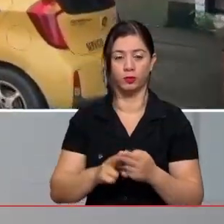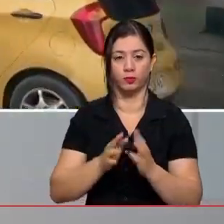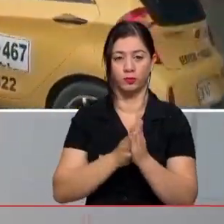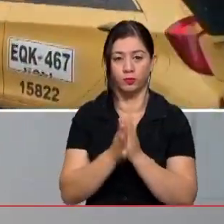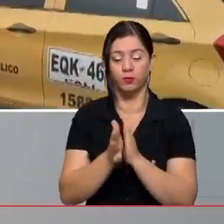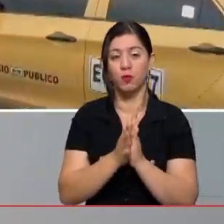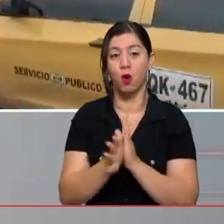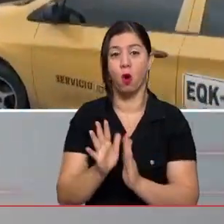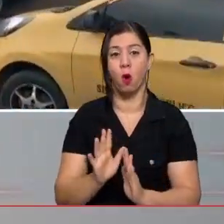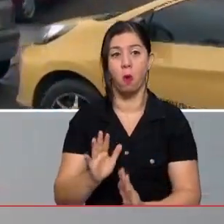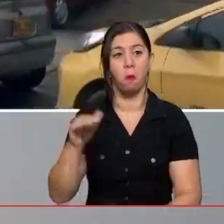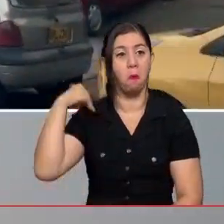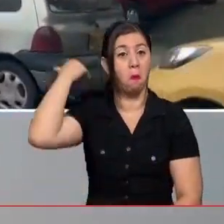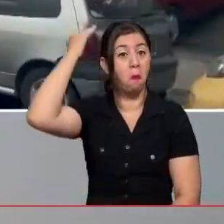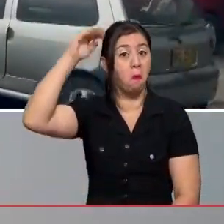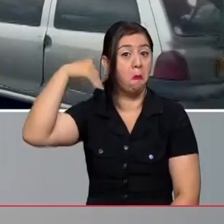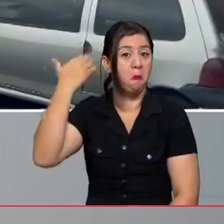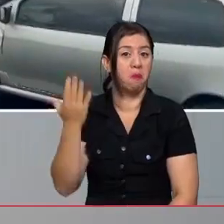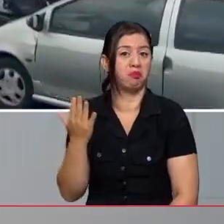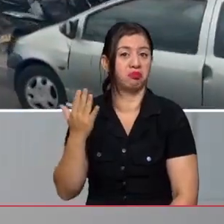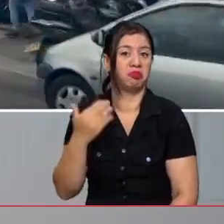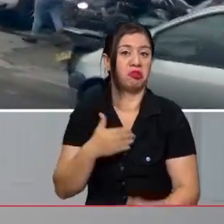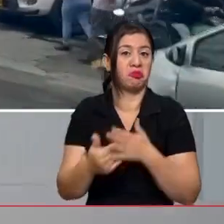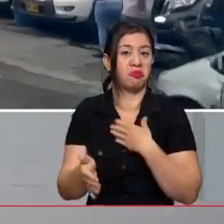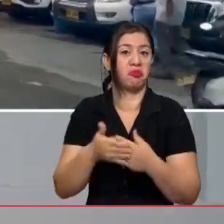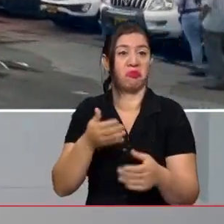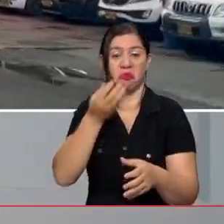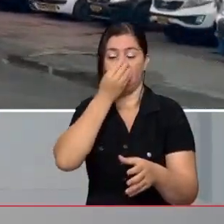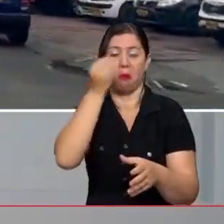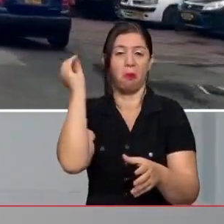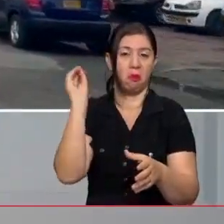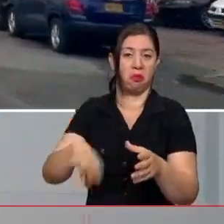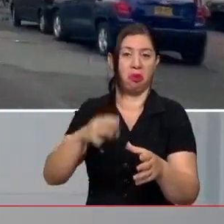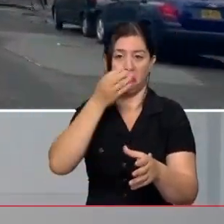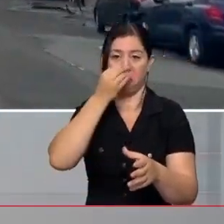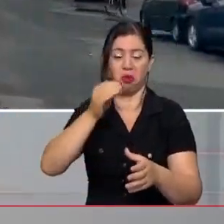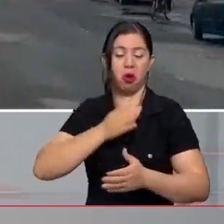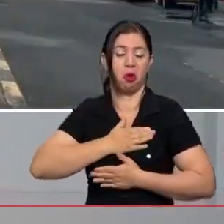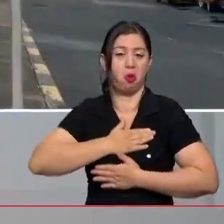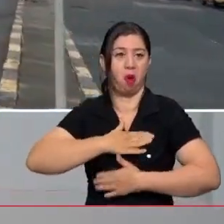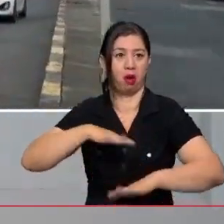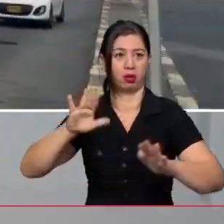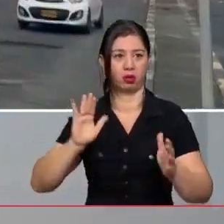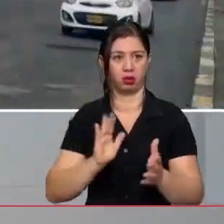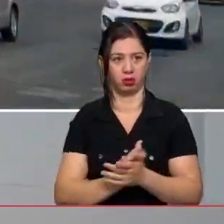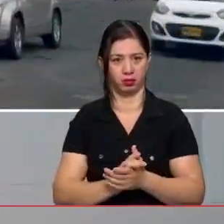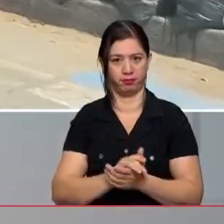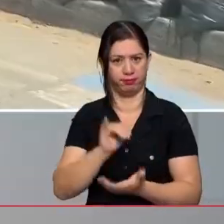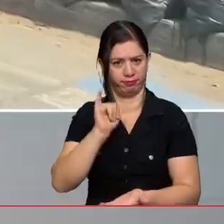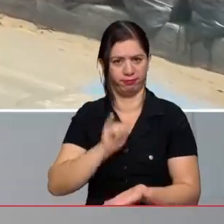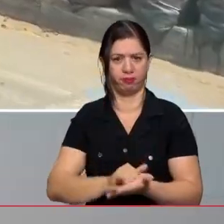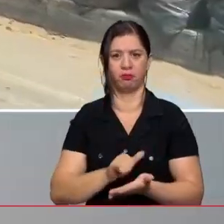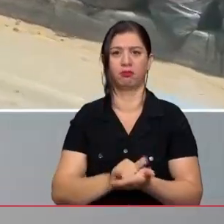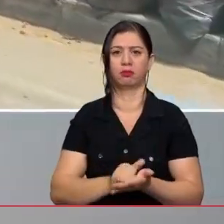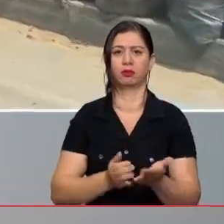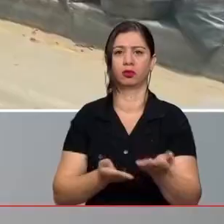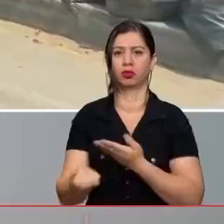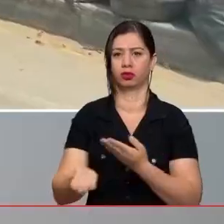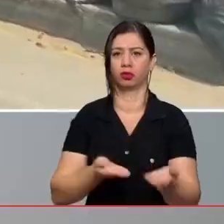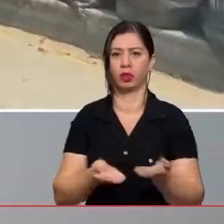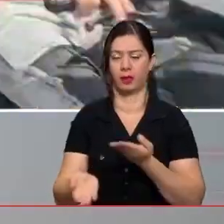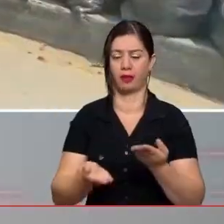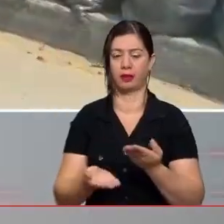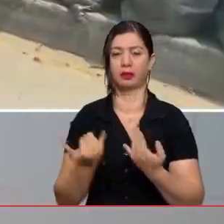o prefieren no saberlo y desechan día a día en sitios ilegales estos residuos. Por este comportamiento, la Unidad de Servicios Públicos